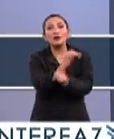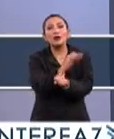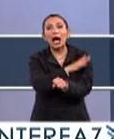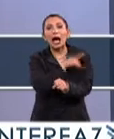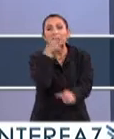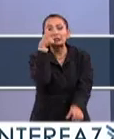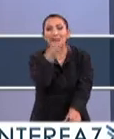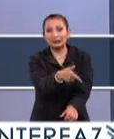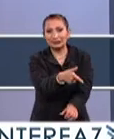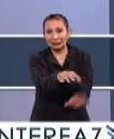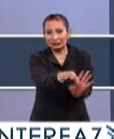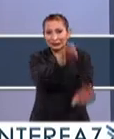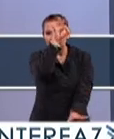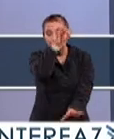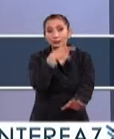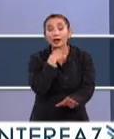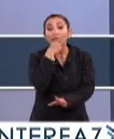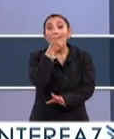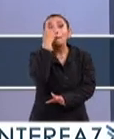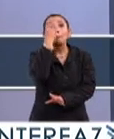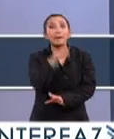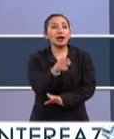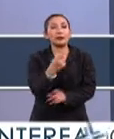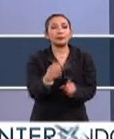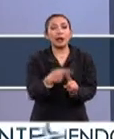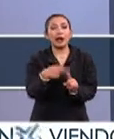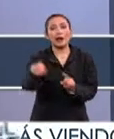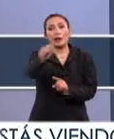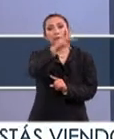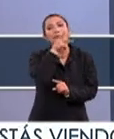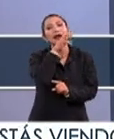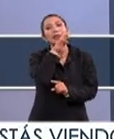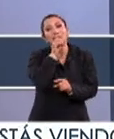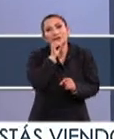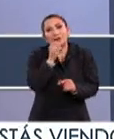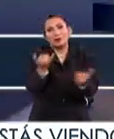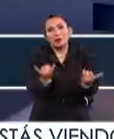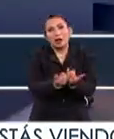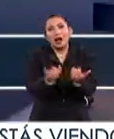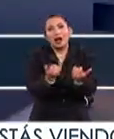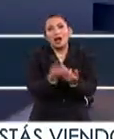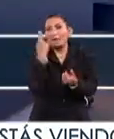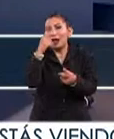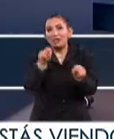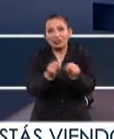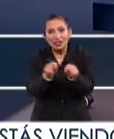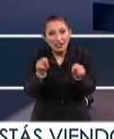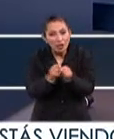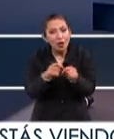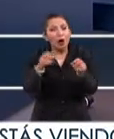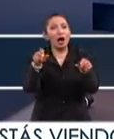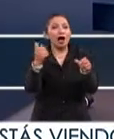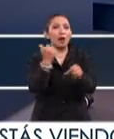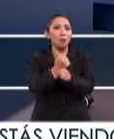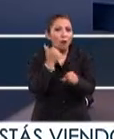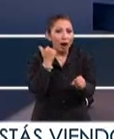Por favor. Y esto sobre todo lo comento para los papás también, para los tíos, para los abuelos, para todas